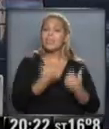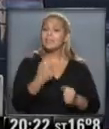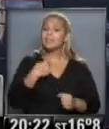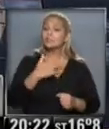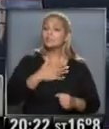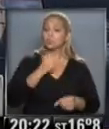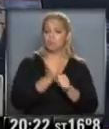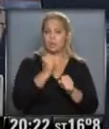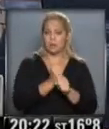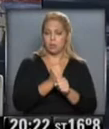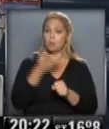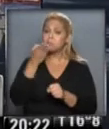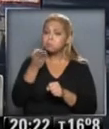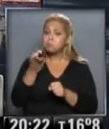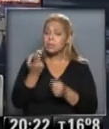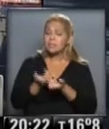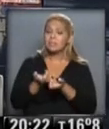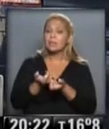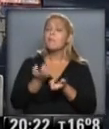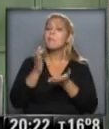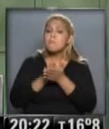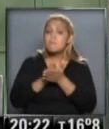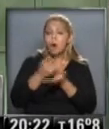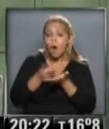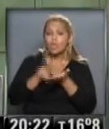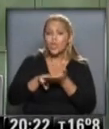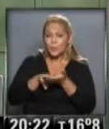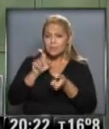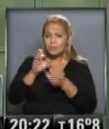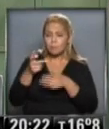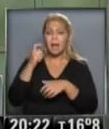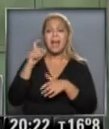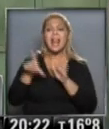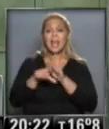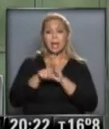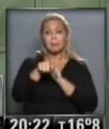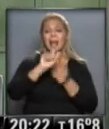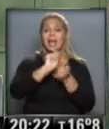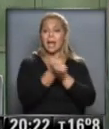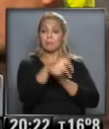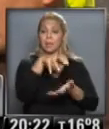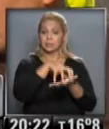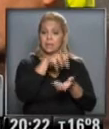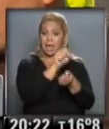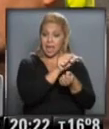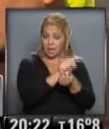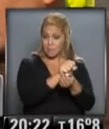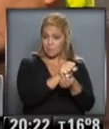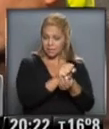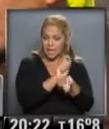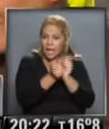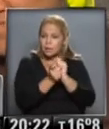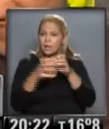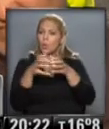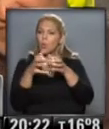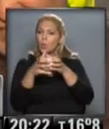de trabajo. Piden que se activen los mecanismos legales para transformar la imprenta en una cooperativa. Vamos a permanecer en la puerta,